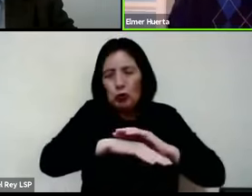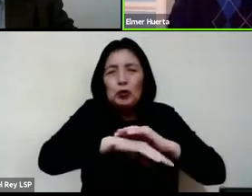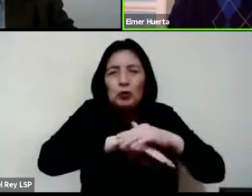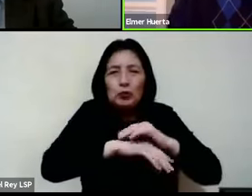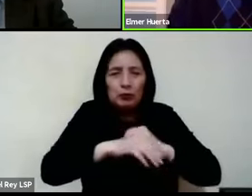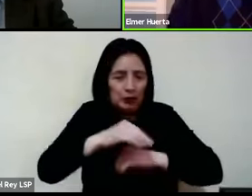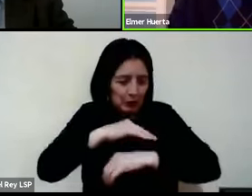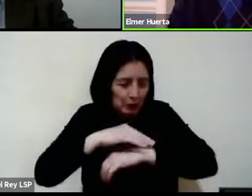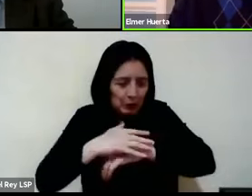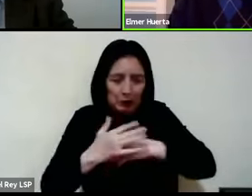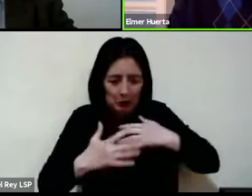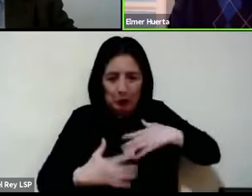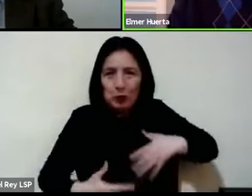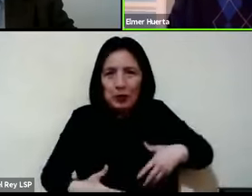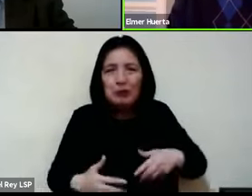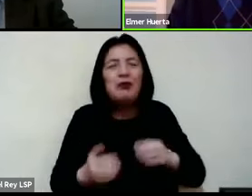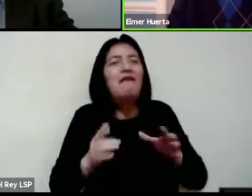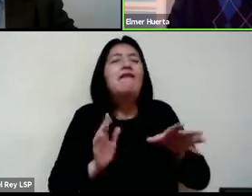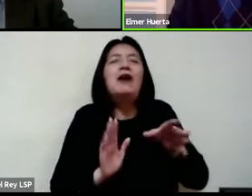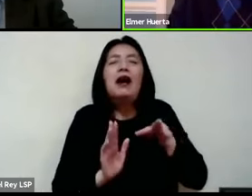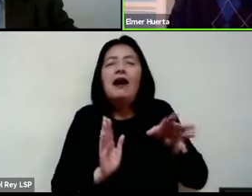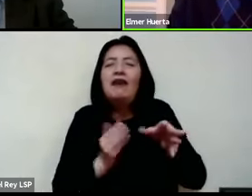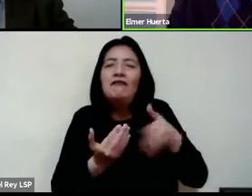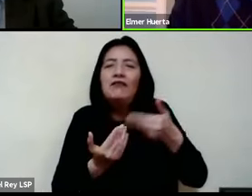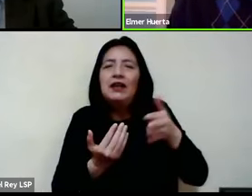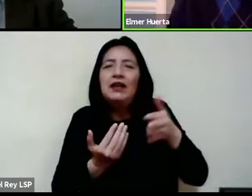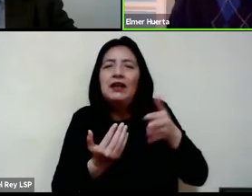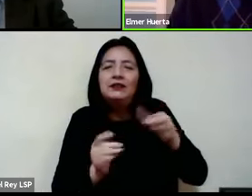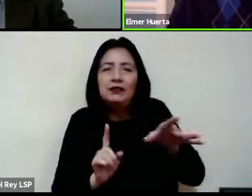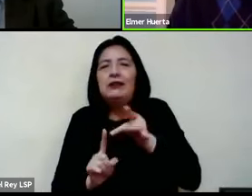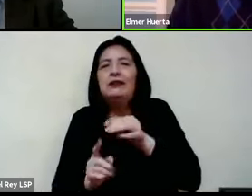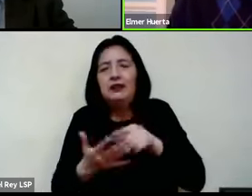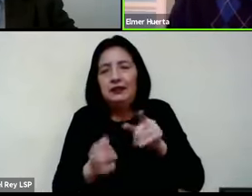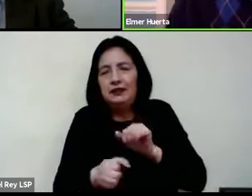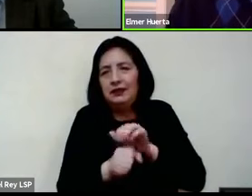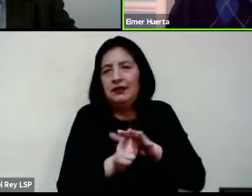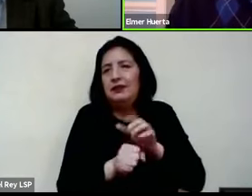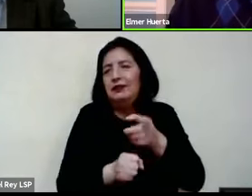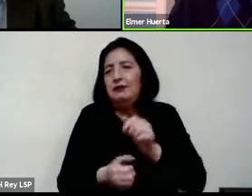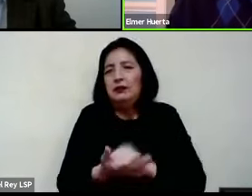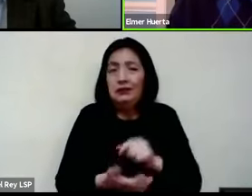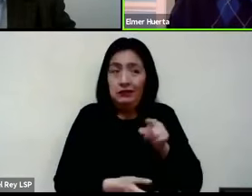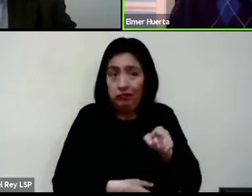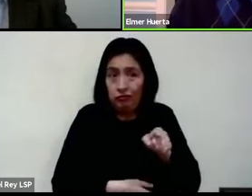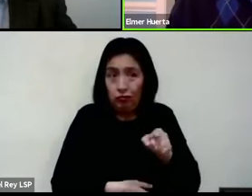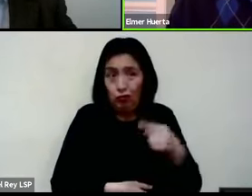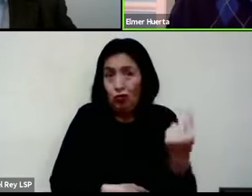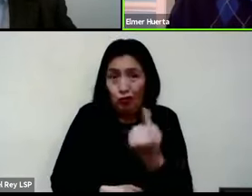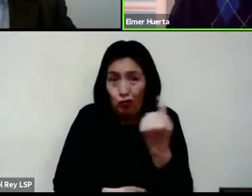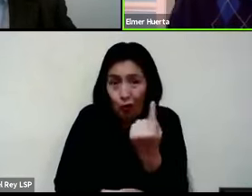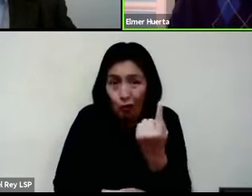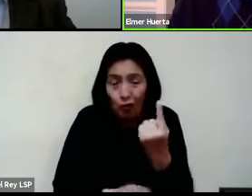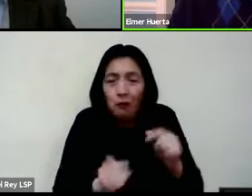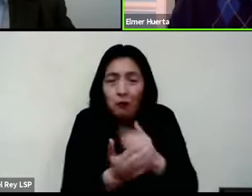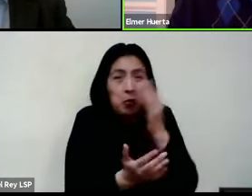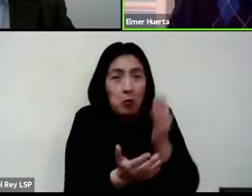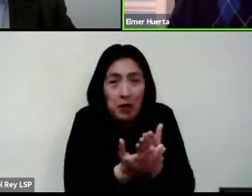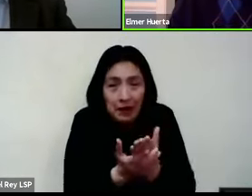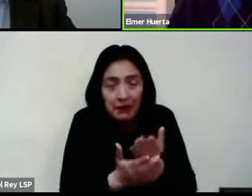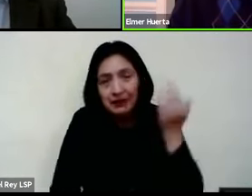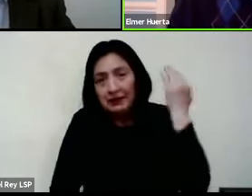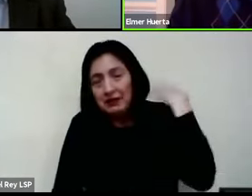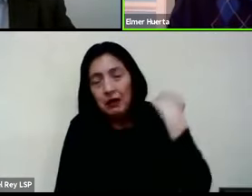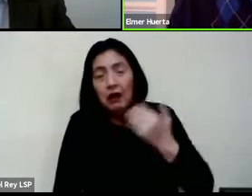son susceptibles a este virus. O sea que COVID-19 en realidad no es solamente un problema